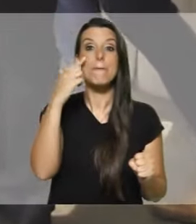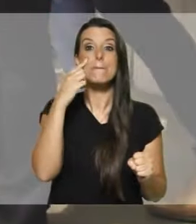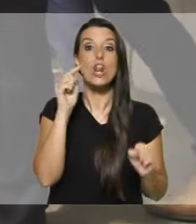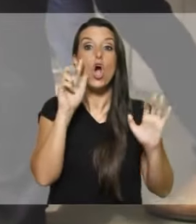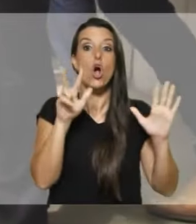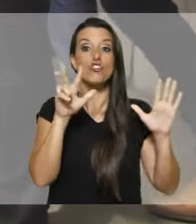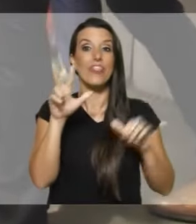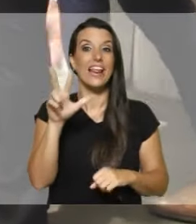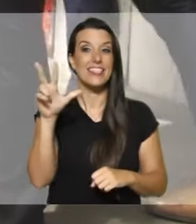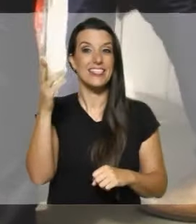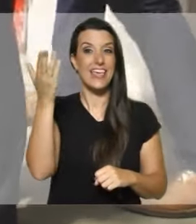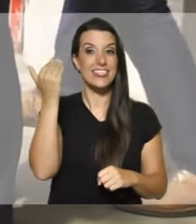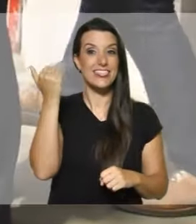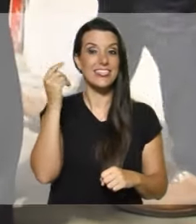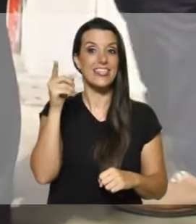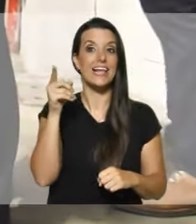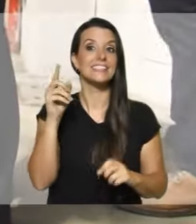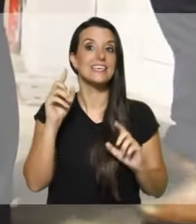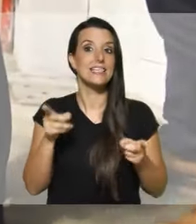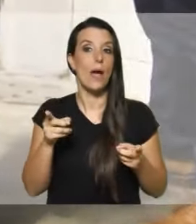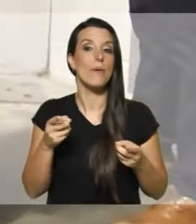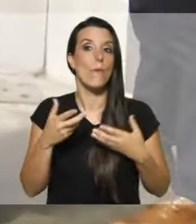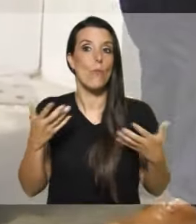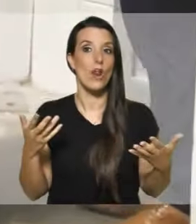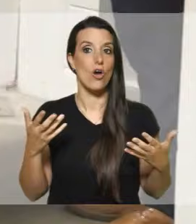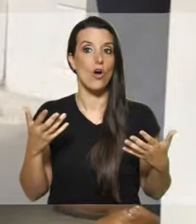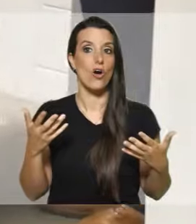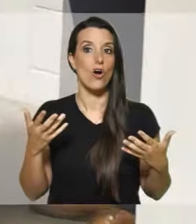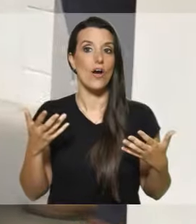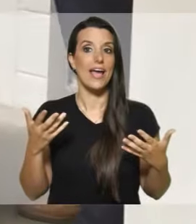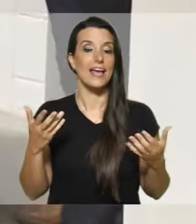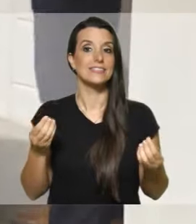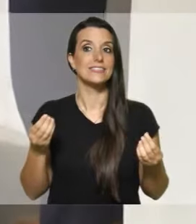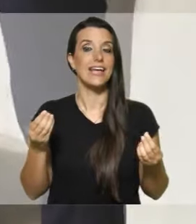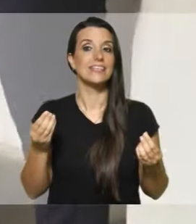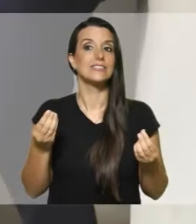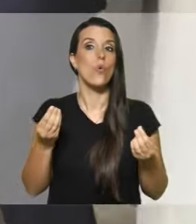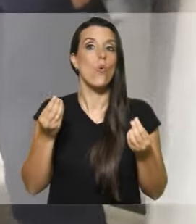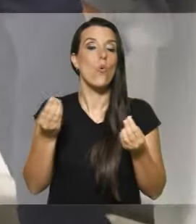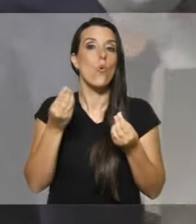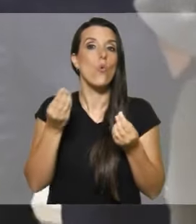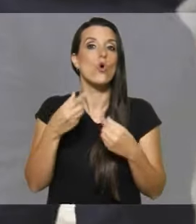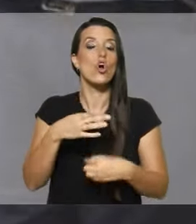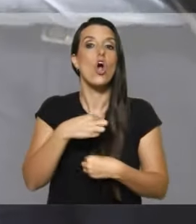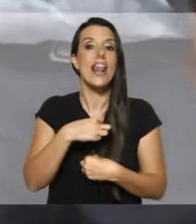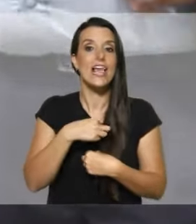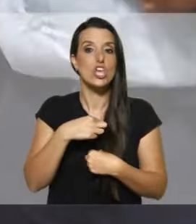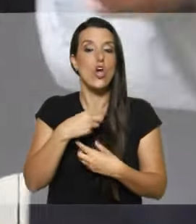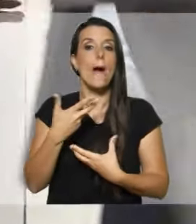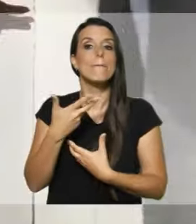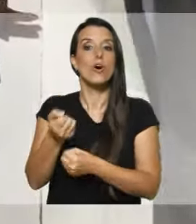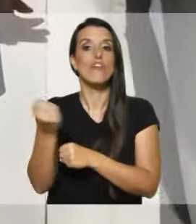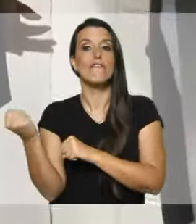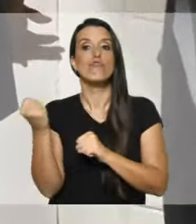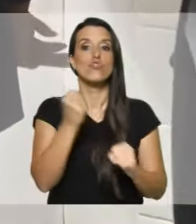1833 si no me equivoco y este es parte de uno de los colegios que apoya la